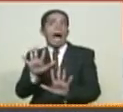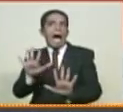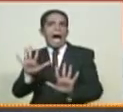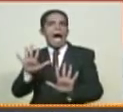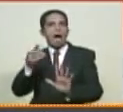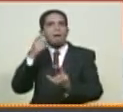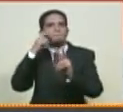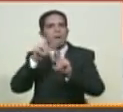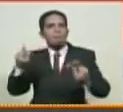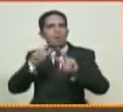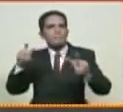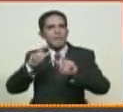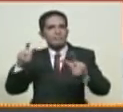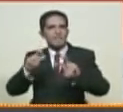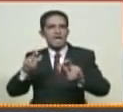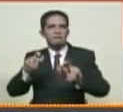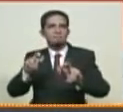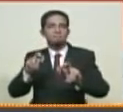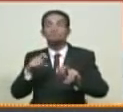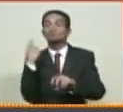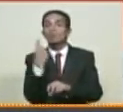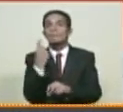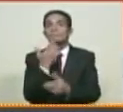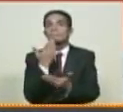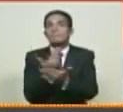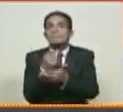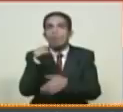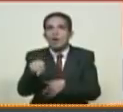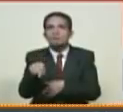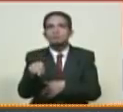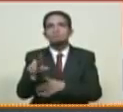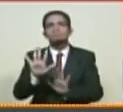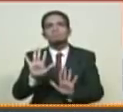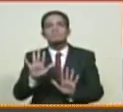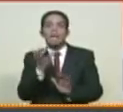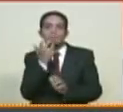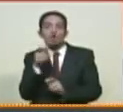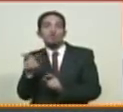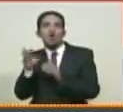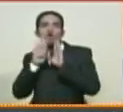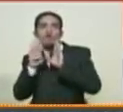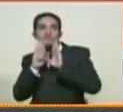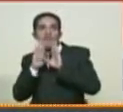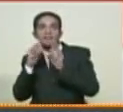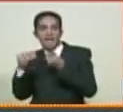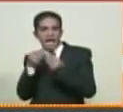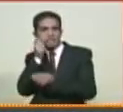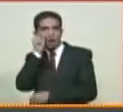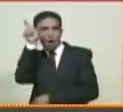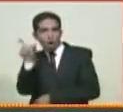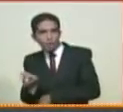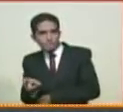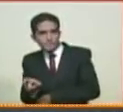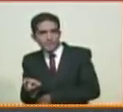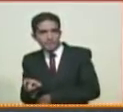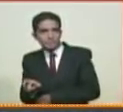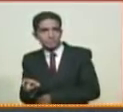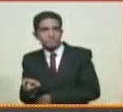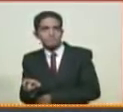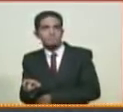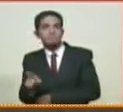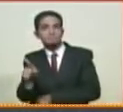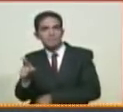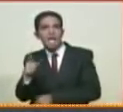inmediato. Eso es lo único que solicitamos. Si acaso la confesión que hiciera alias Morfeo, pues